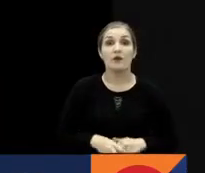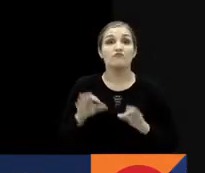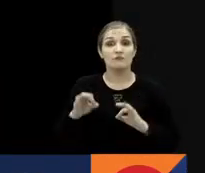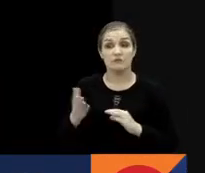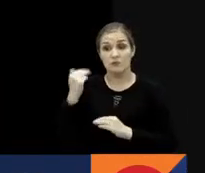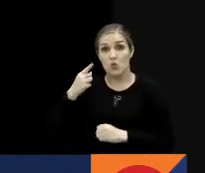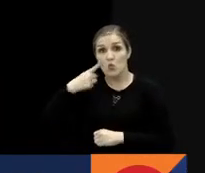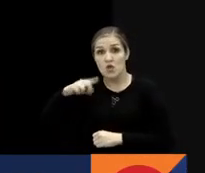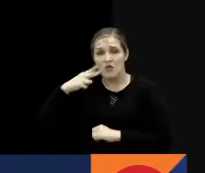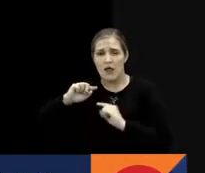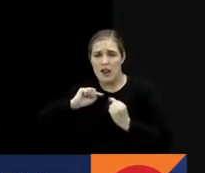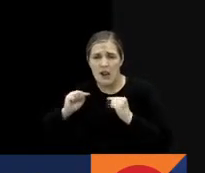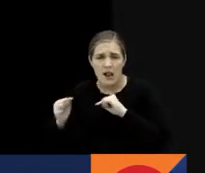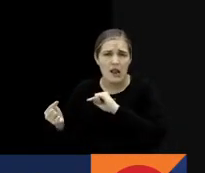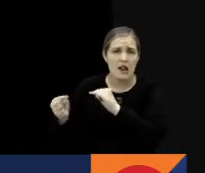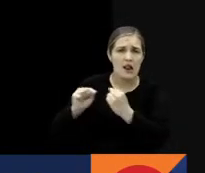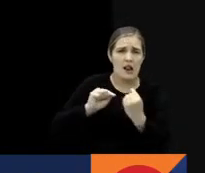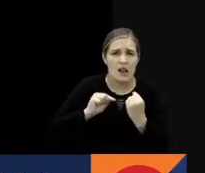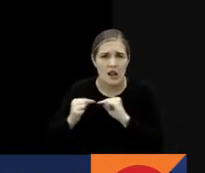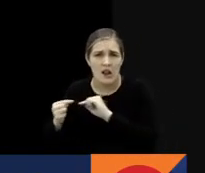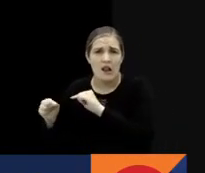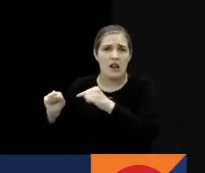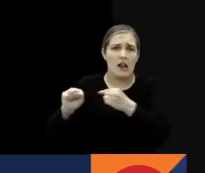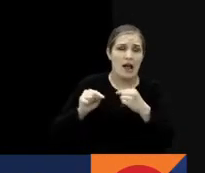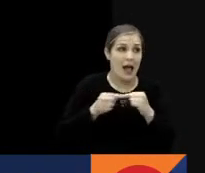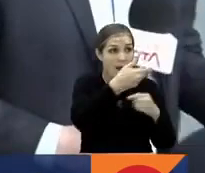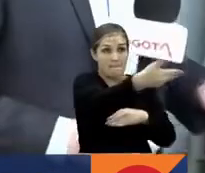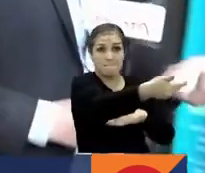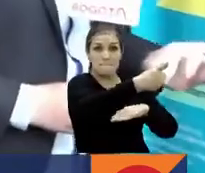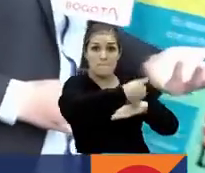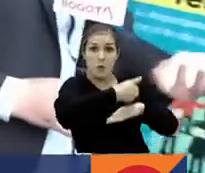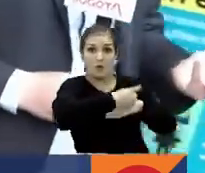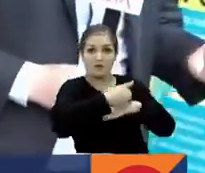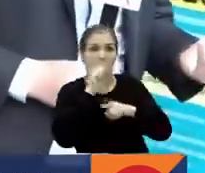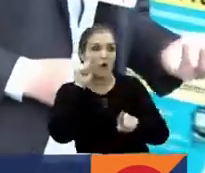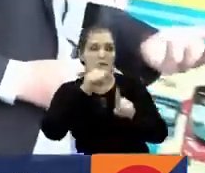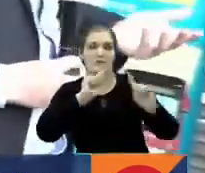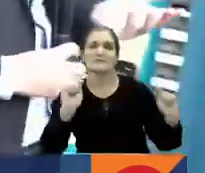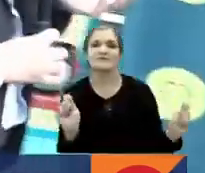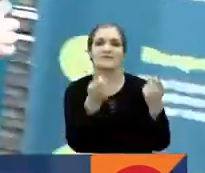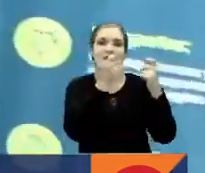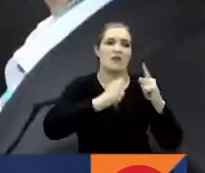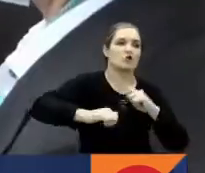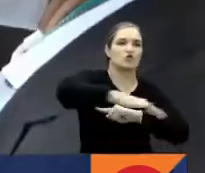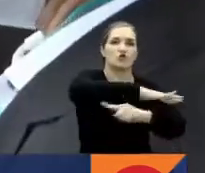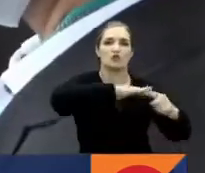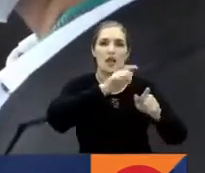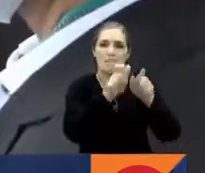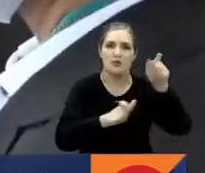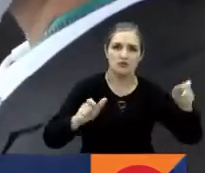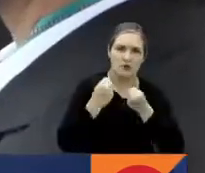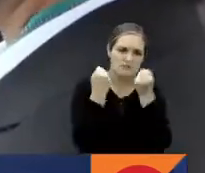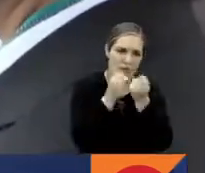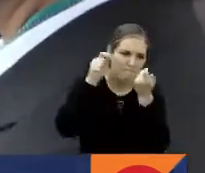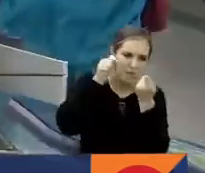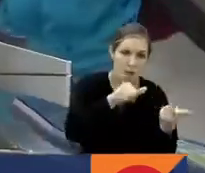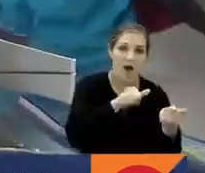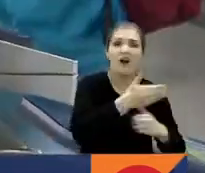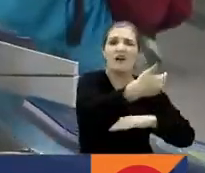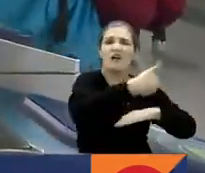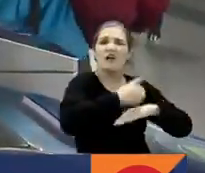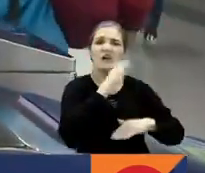sin tomar una decisión el proyecto de acuerdo de rescate social y económico presentado por la alcaldesa Claudia López. En este se busca